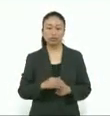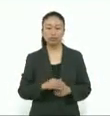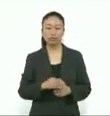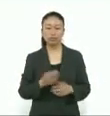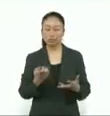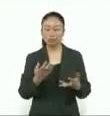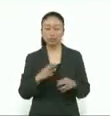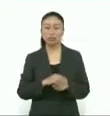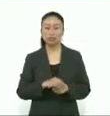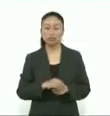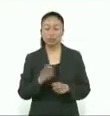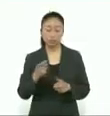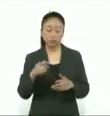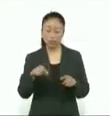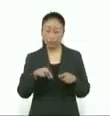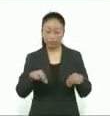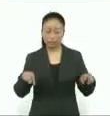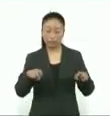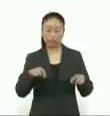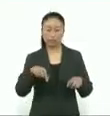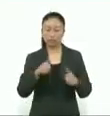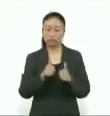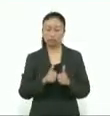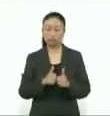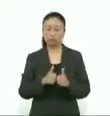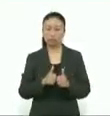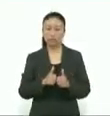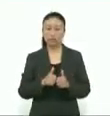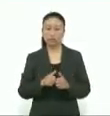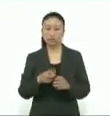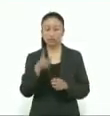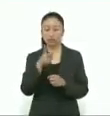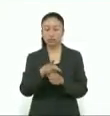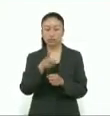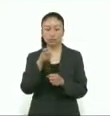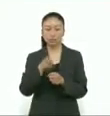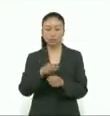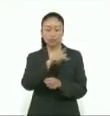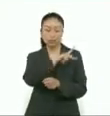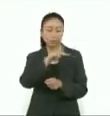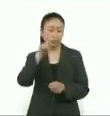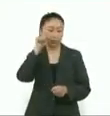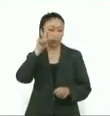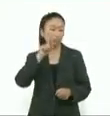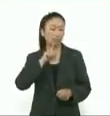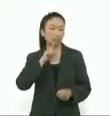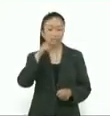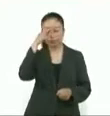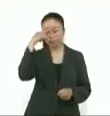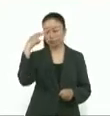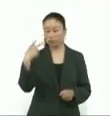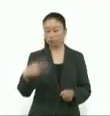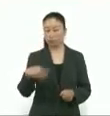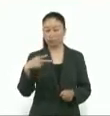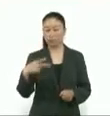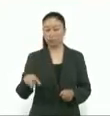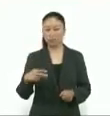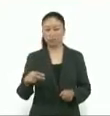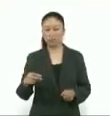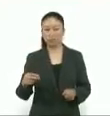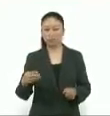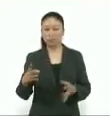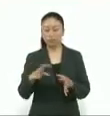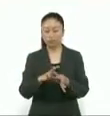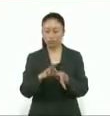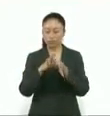democracia. Desde esta tribuna quiero convocar a todas las mujeres mexicanas a que unamos esfuerzos, a